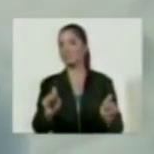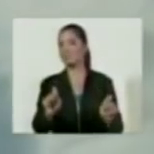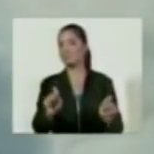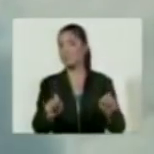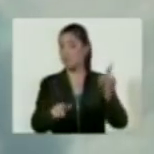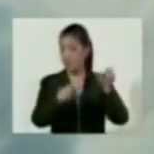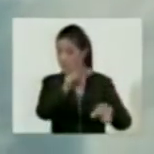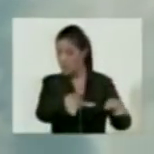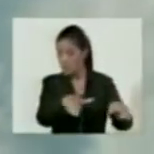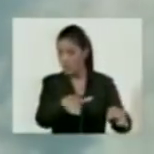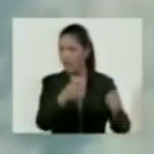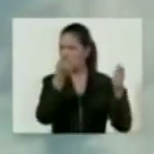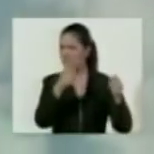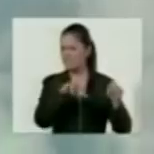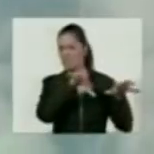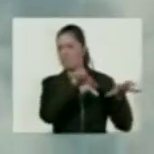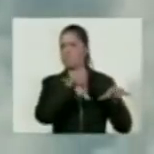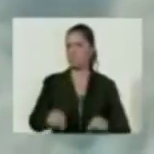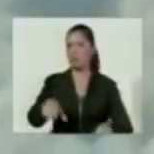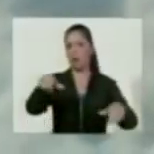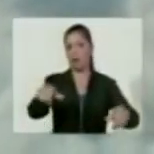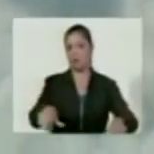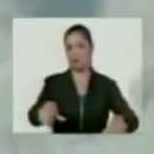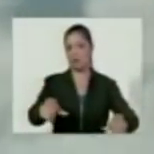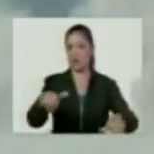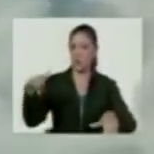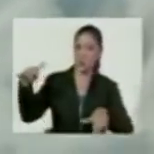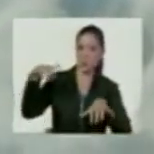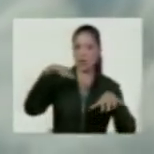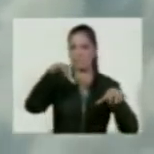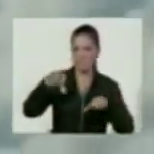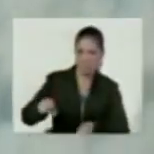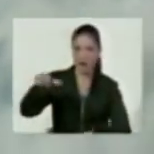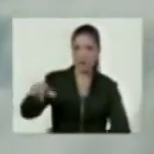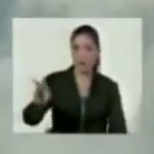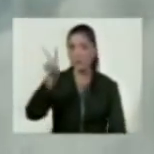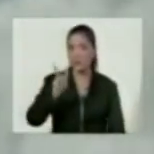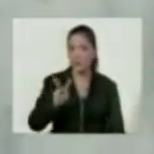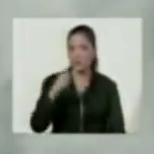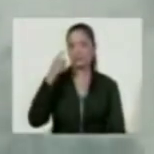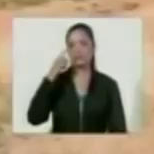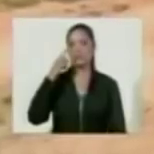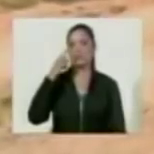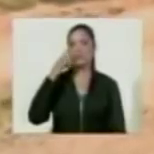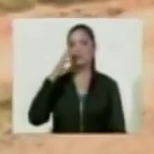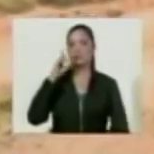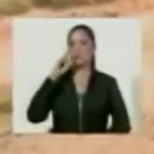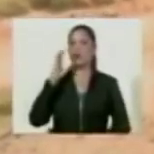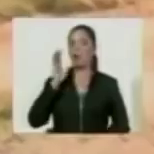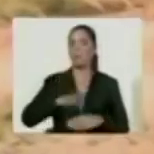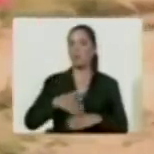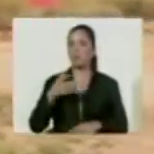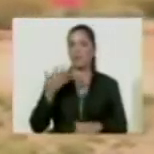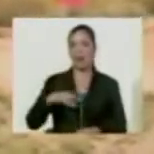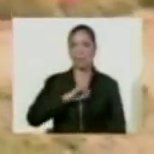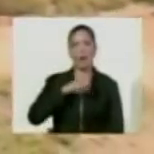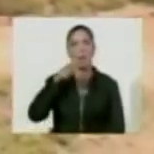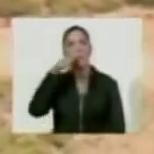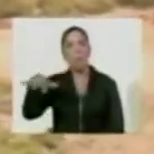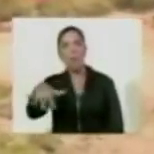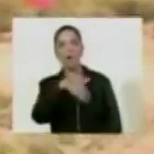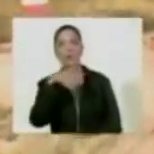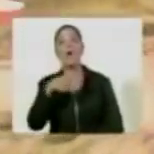osar poner su bota sobre el territorio patrio de Venezuela, pensarlo dos veces, porque es el pueblo en armas. Y lo más bonito de esta